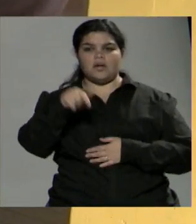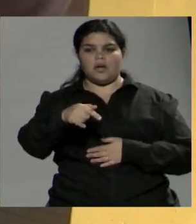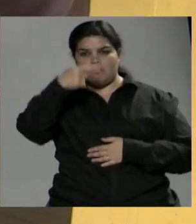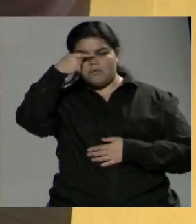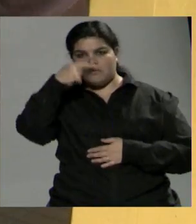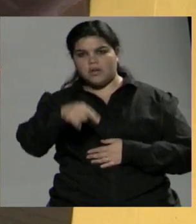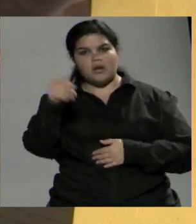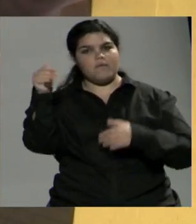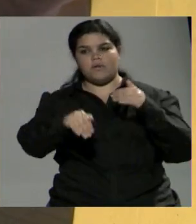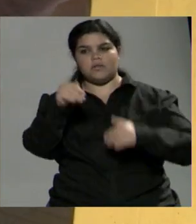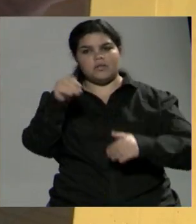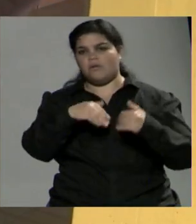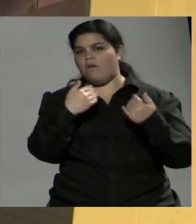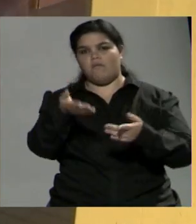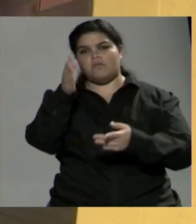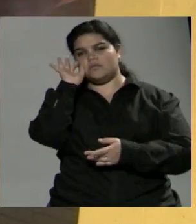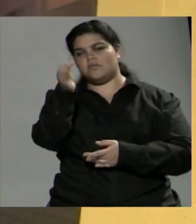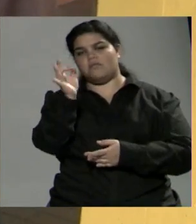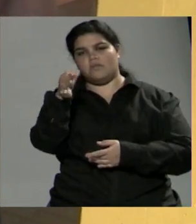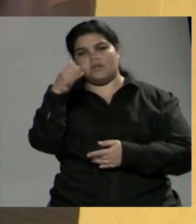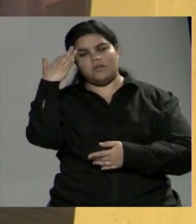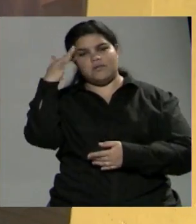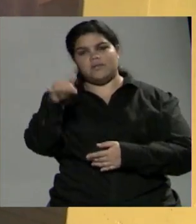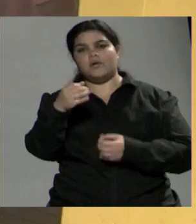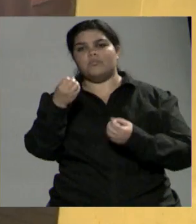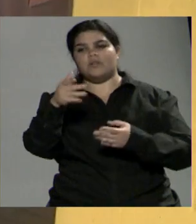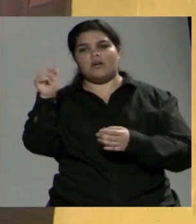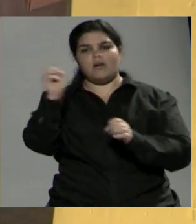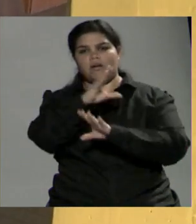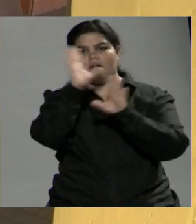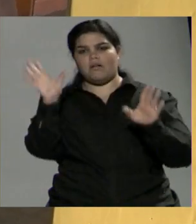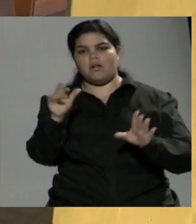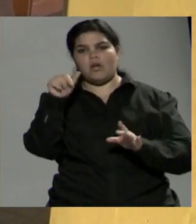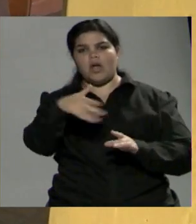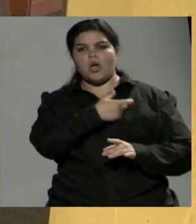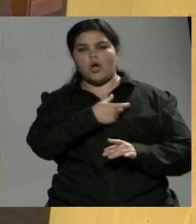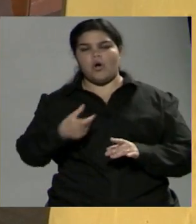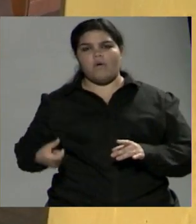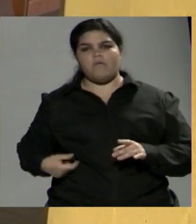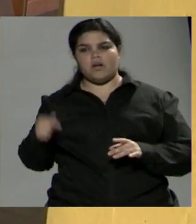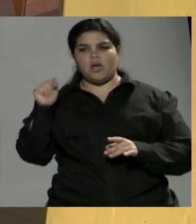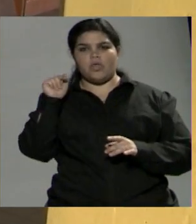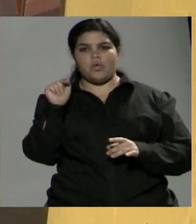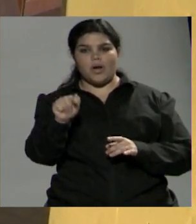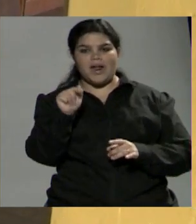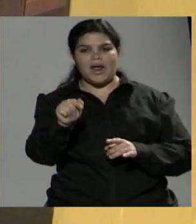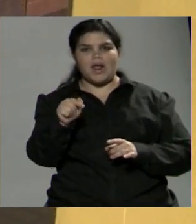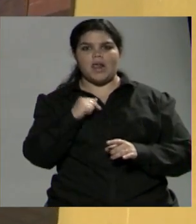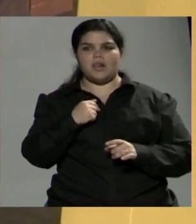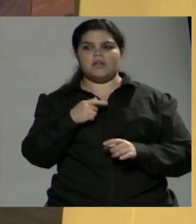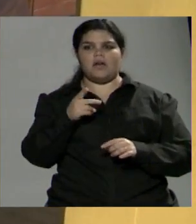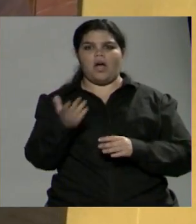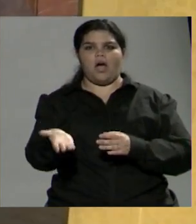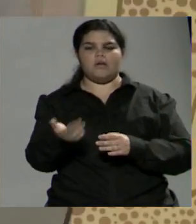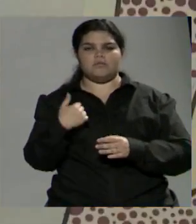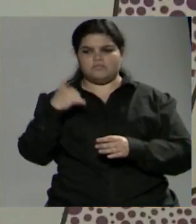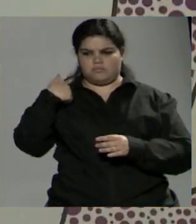era lo esperable, digamos, que efectivamente la gestión del gobierno provincial, que tomó